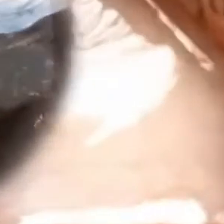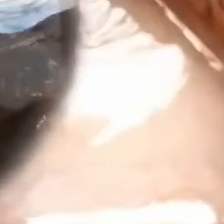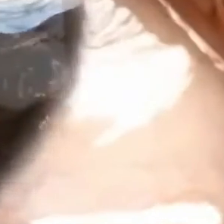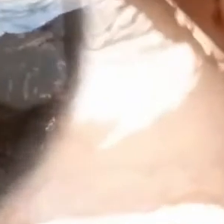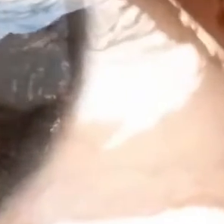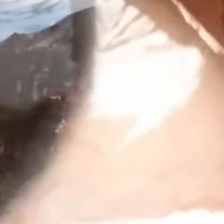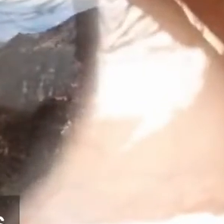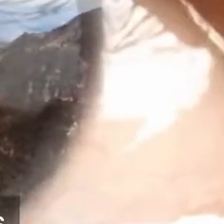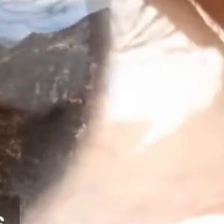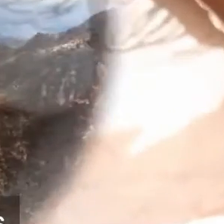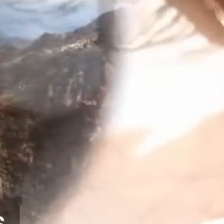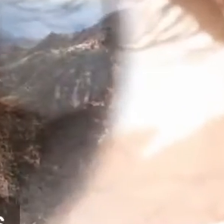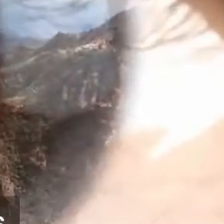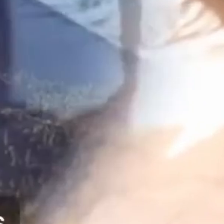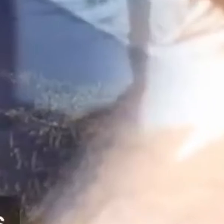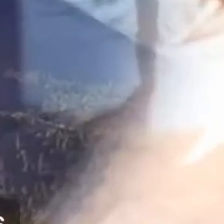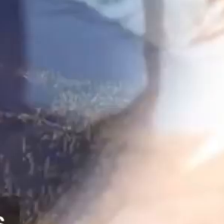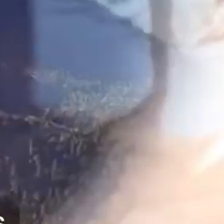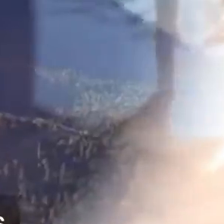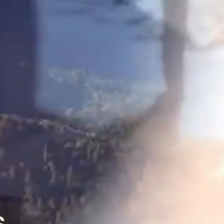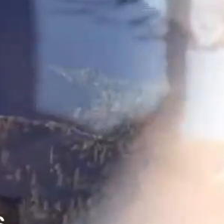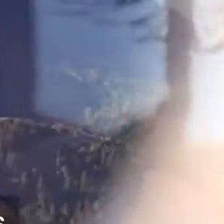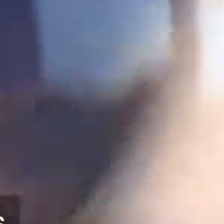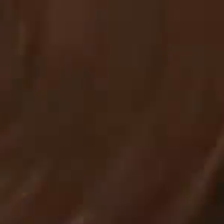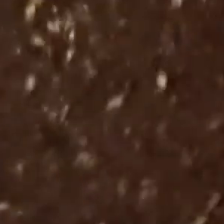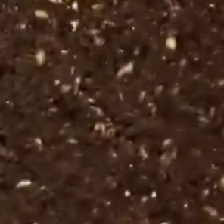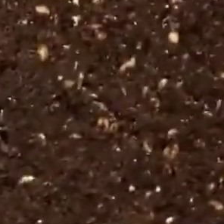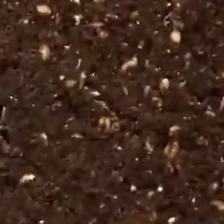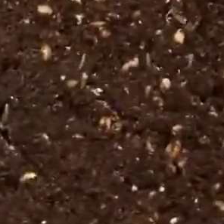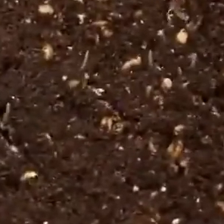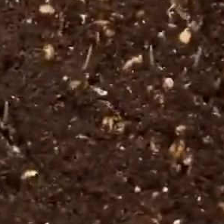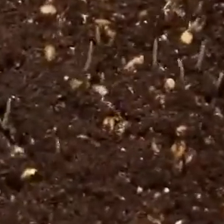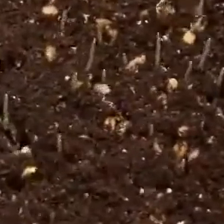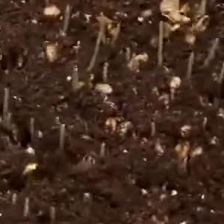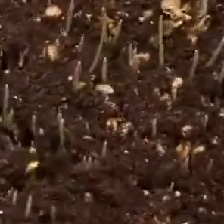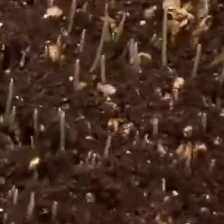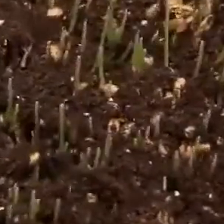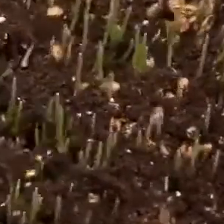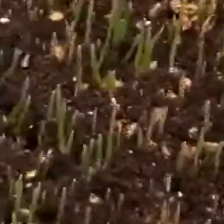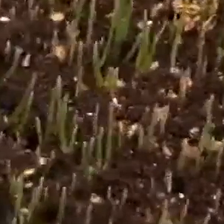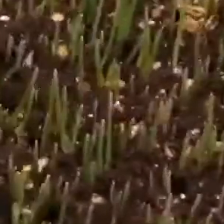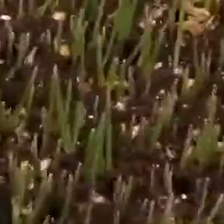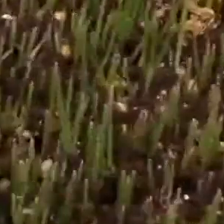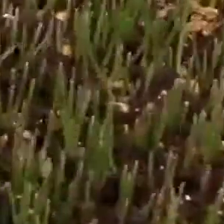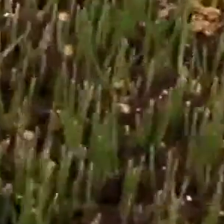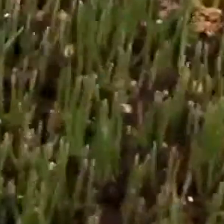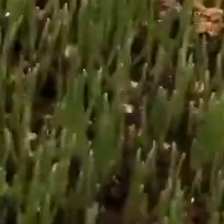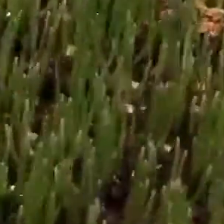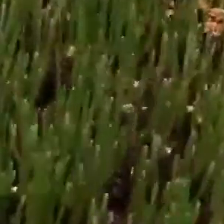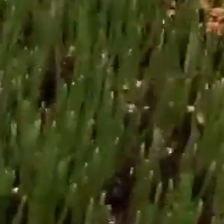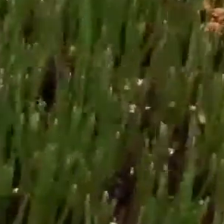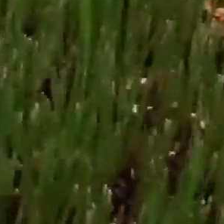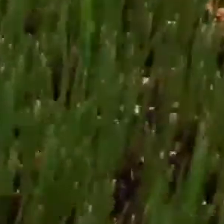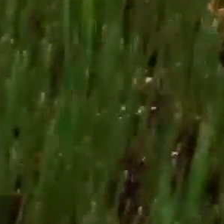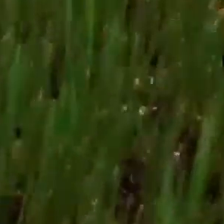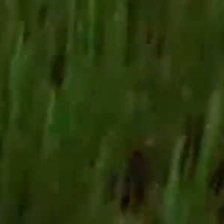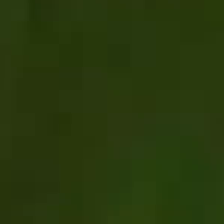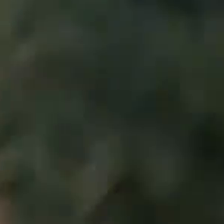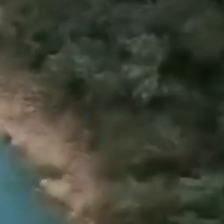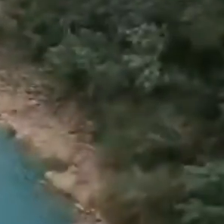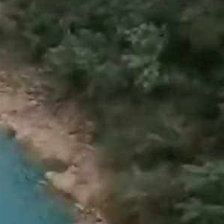Los mexicanos somos como las montañas de nuestro país. Nos levantamos sobre la tierra cuando parece que no hay